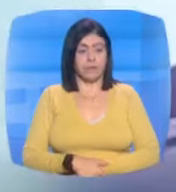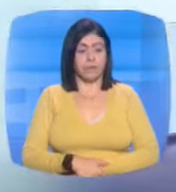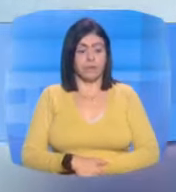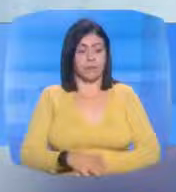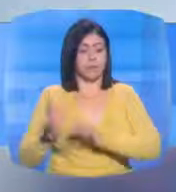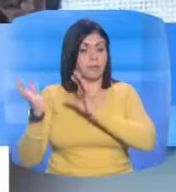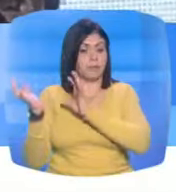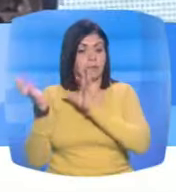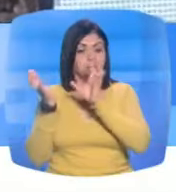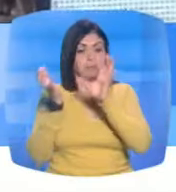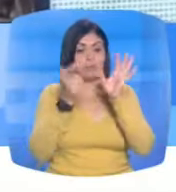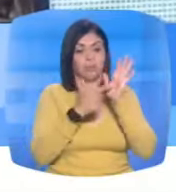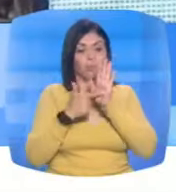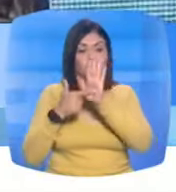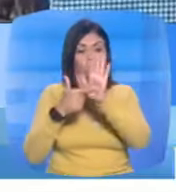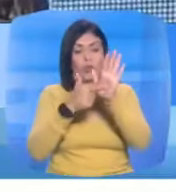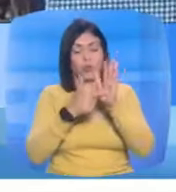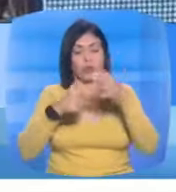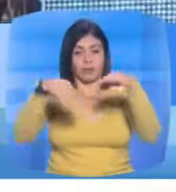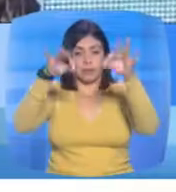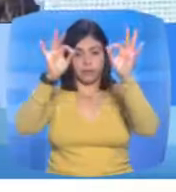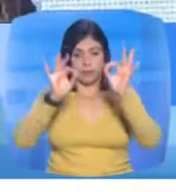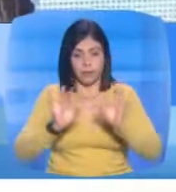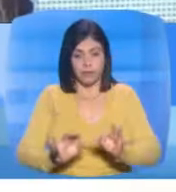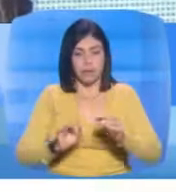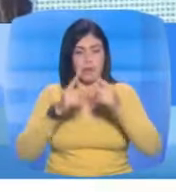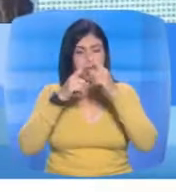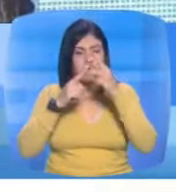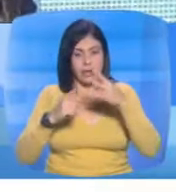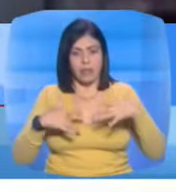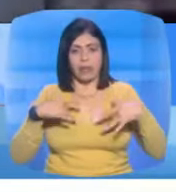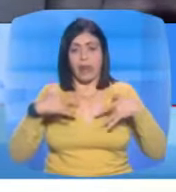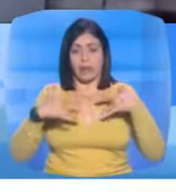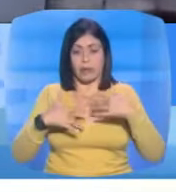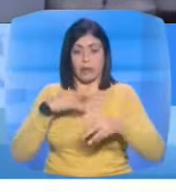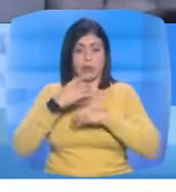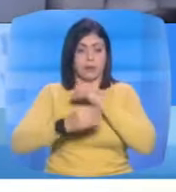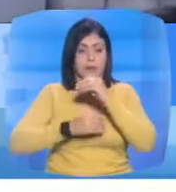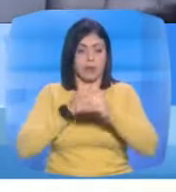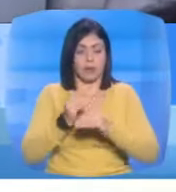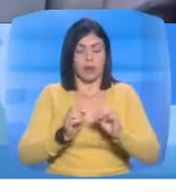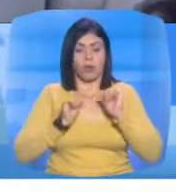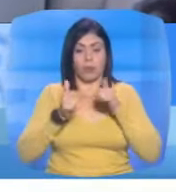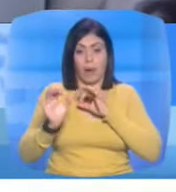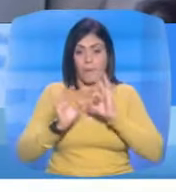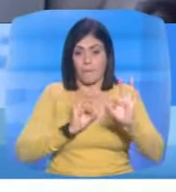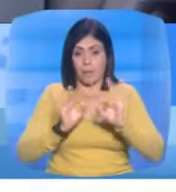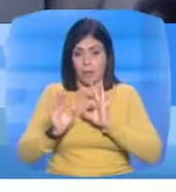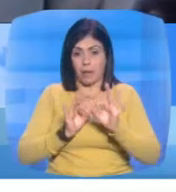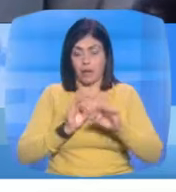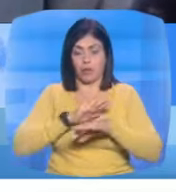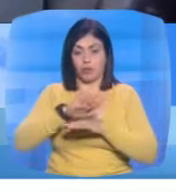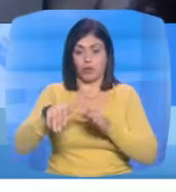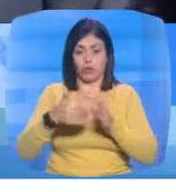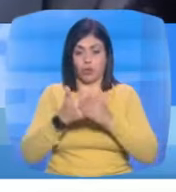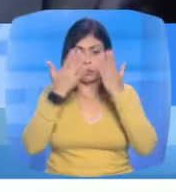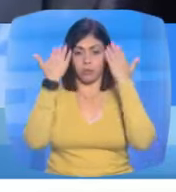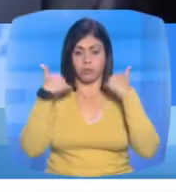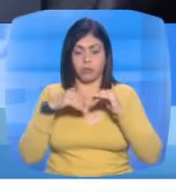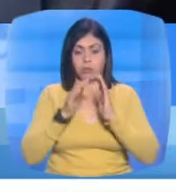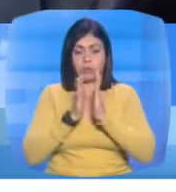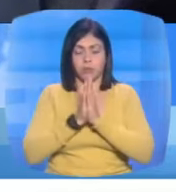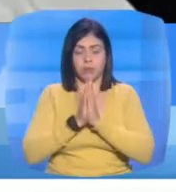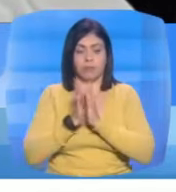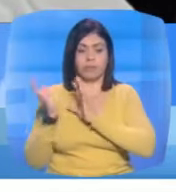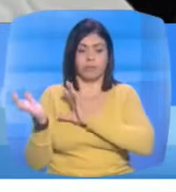La bajada, la develación de los mantos, la aurora, son varias las actividades que empiezan con el descenso de la Madre de Dios